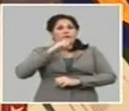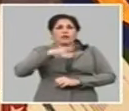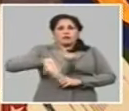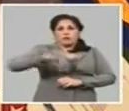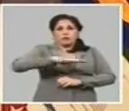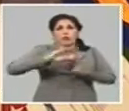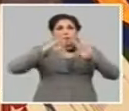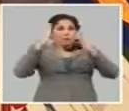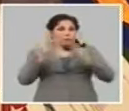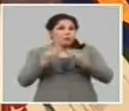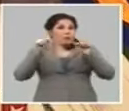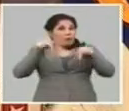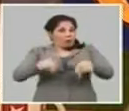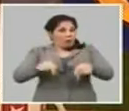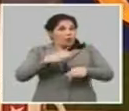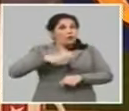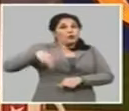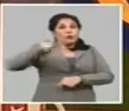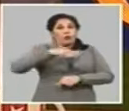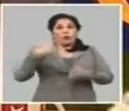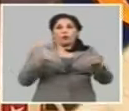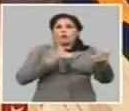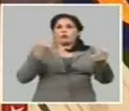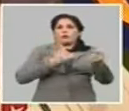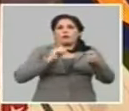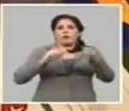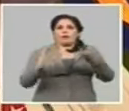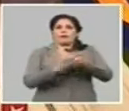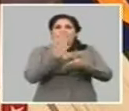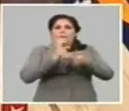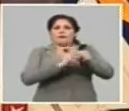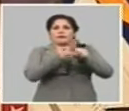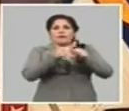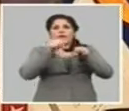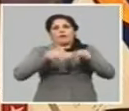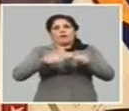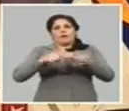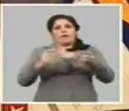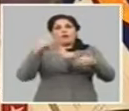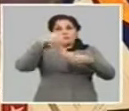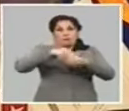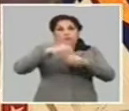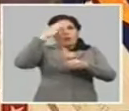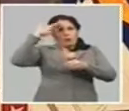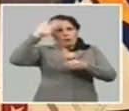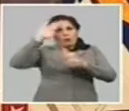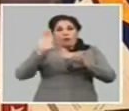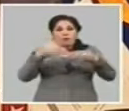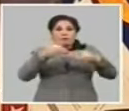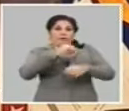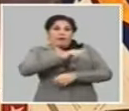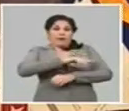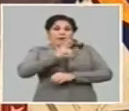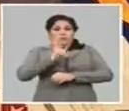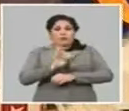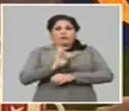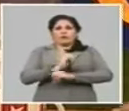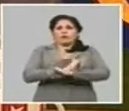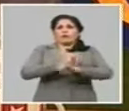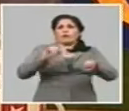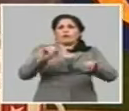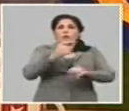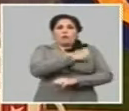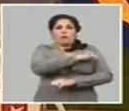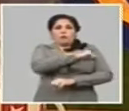mundo y en la cual todos estamos batallando incluyendo nuestro nuestro país al cierre del día de ayer se ha estado informando